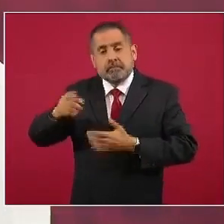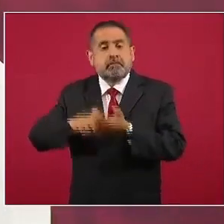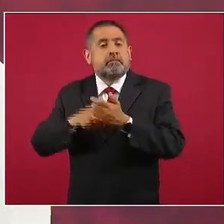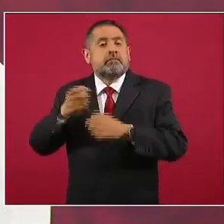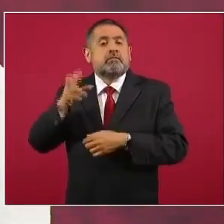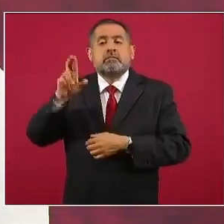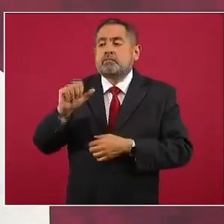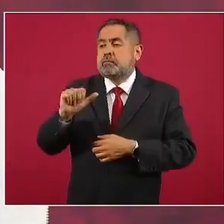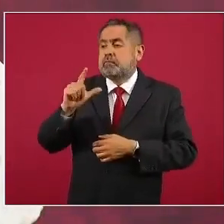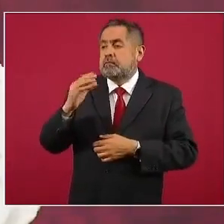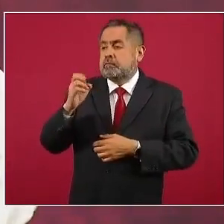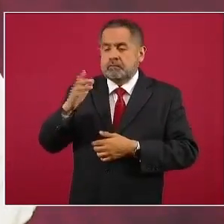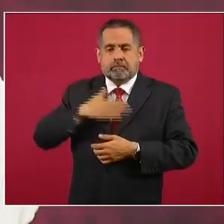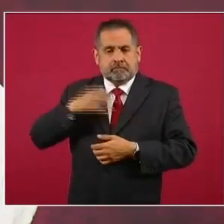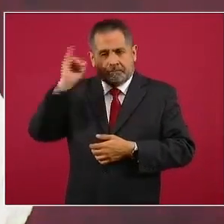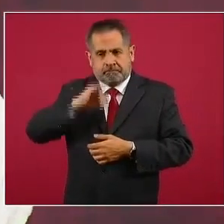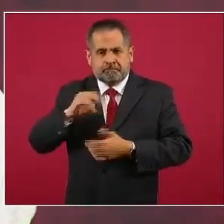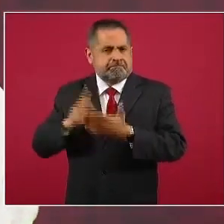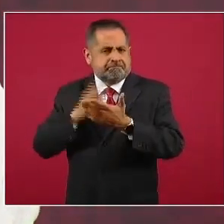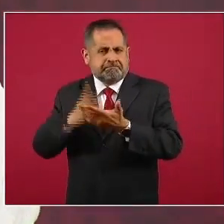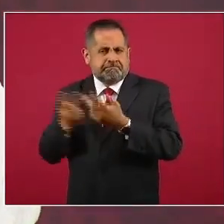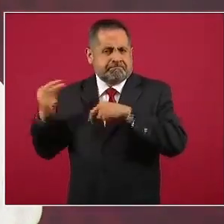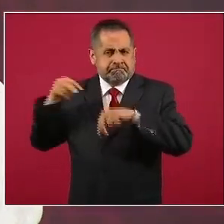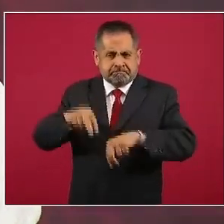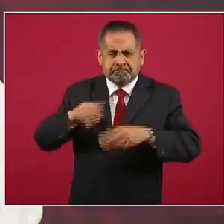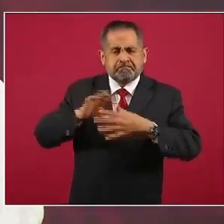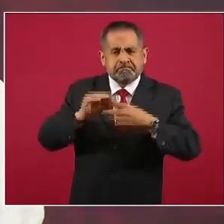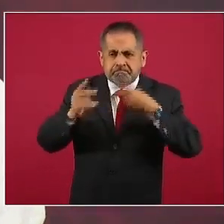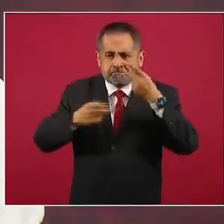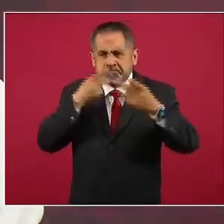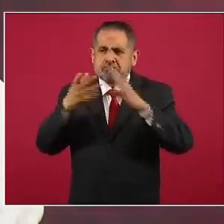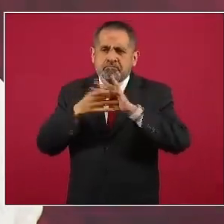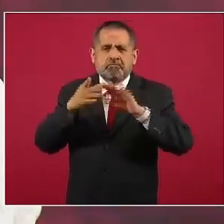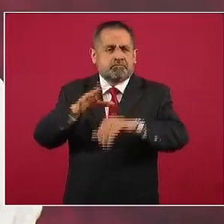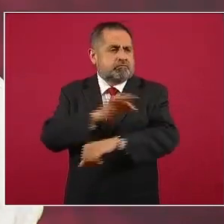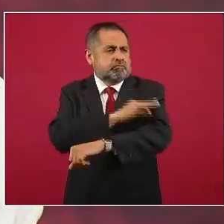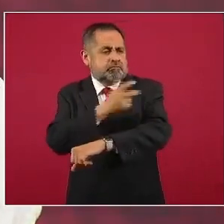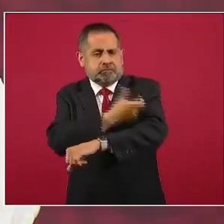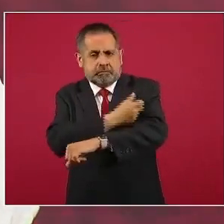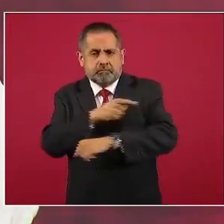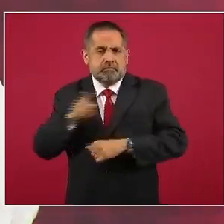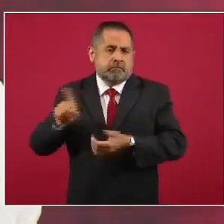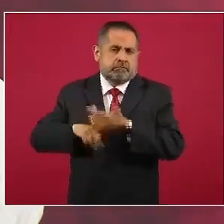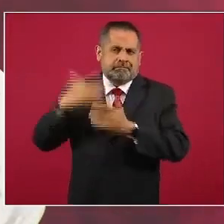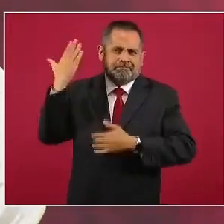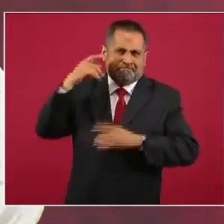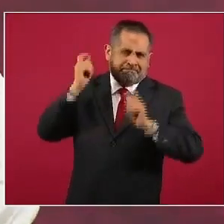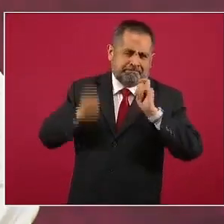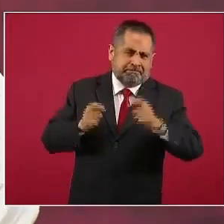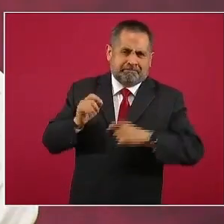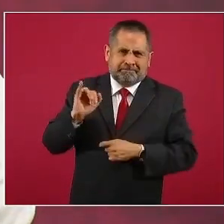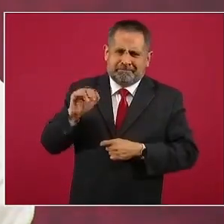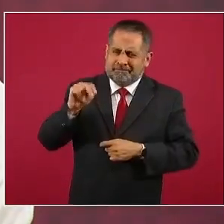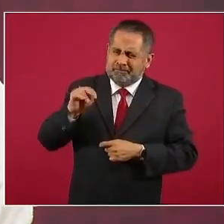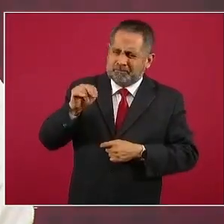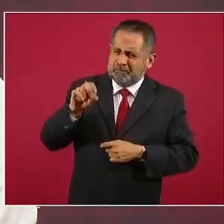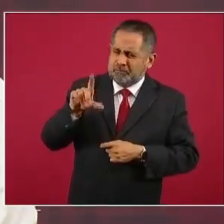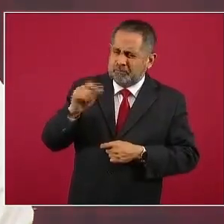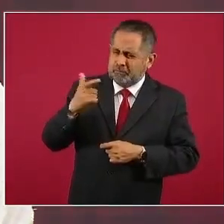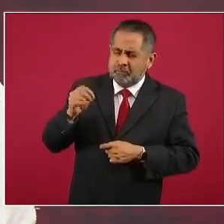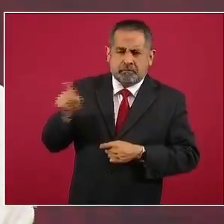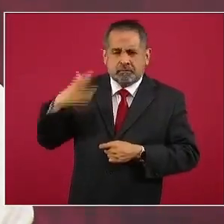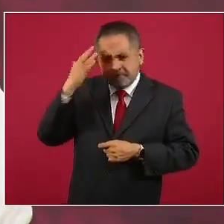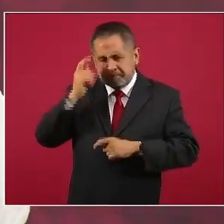Alcocer, nuestro jefe, que ha venido aquí un par de veces a hablar de vacunas, como inmunólogo que es, ha estado muy al pendiente del